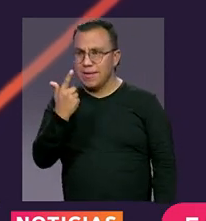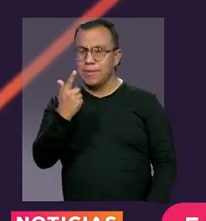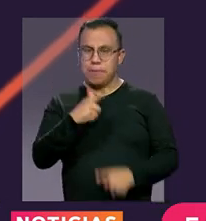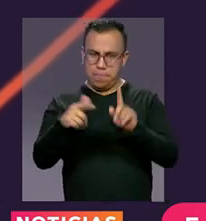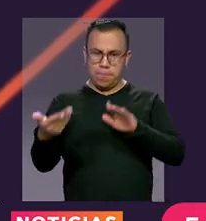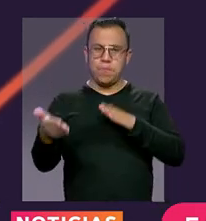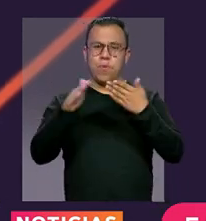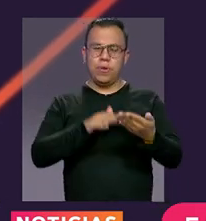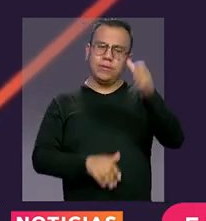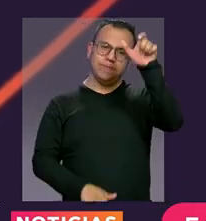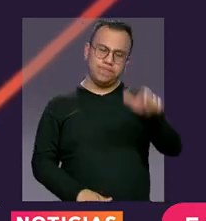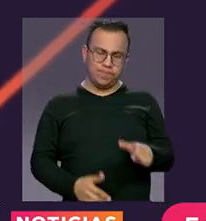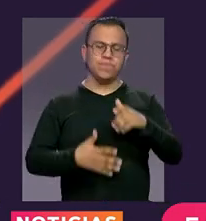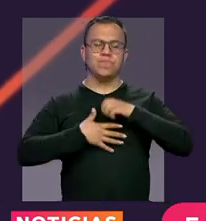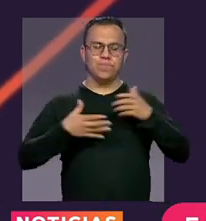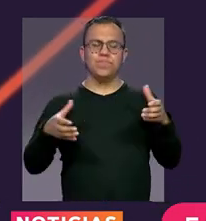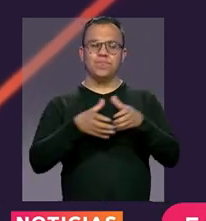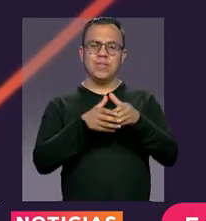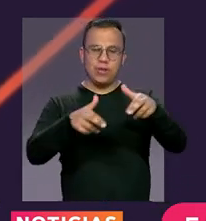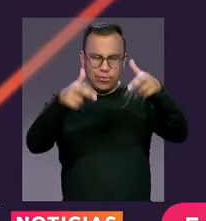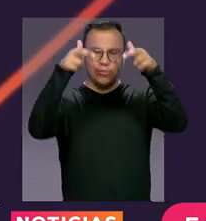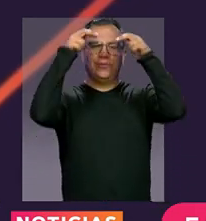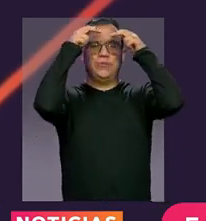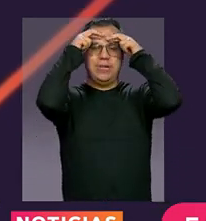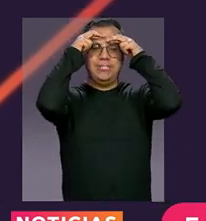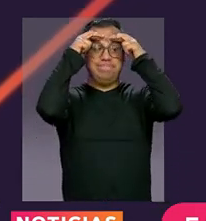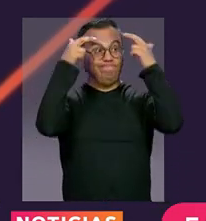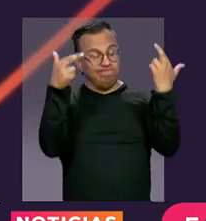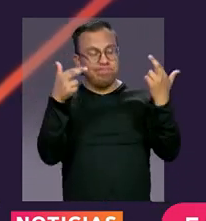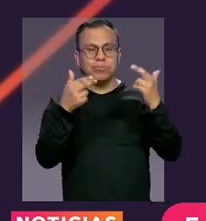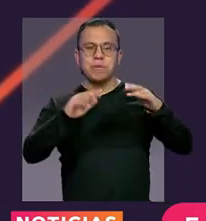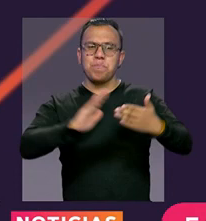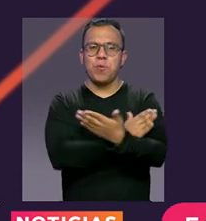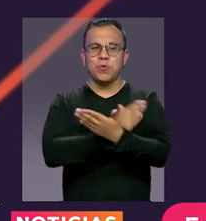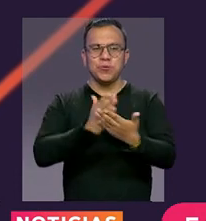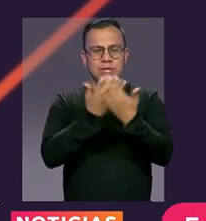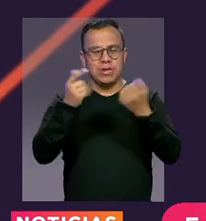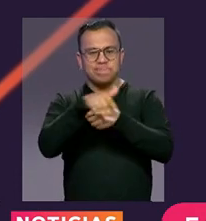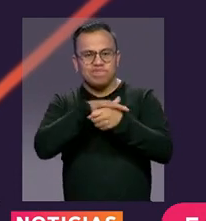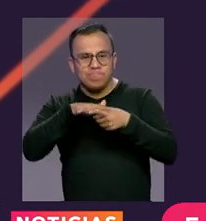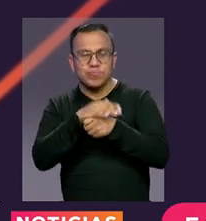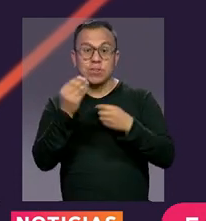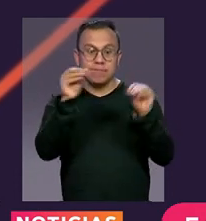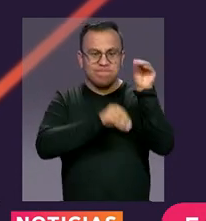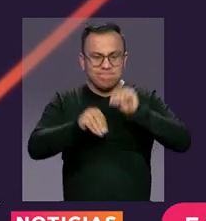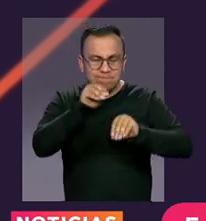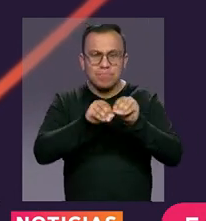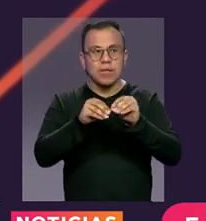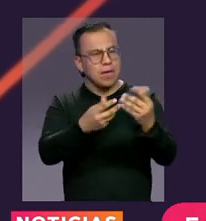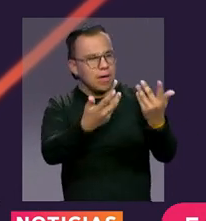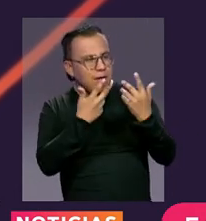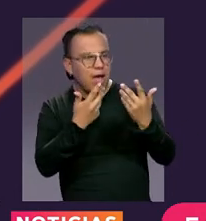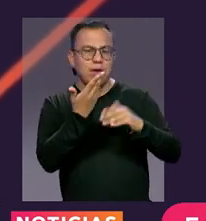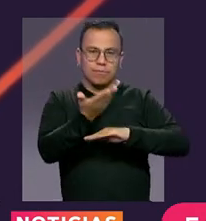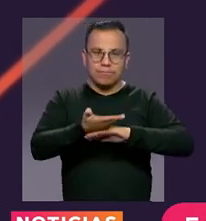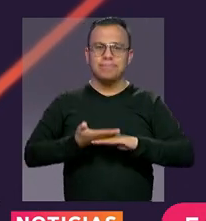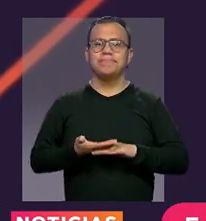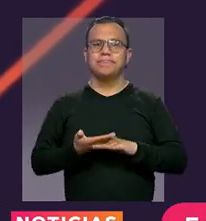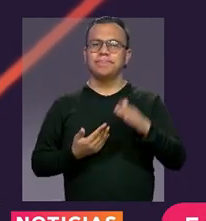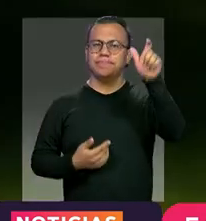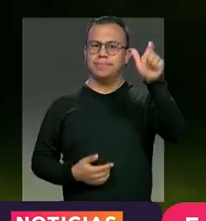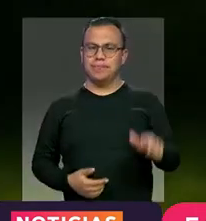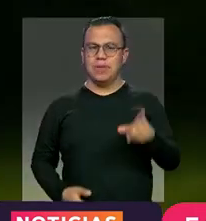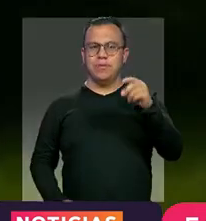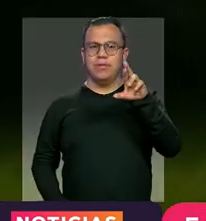muerto nuestro Darío Gómez, nuestro rey, protector de la música popular, y el creador y el que nos enseñó a cobrar fue